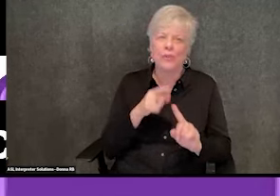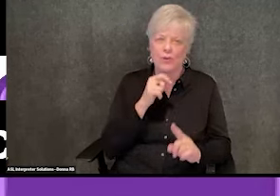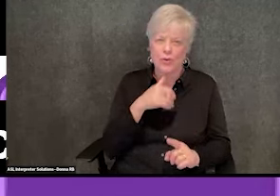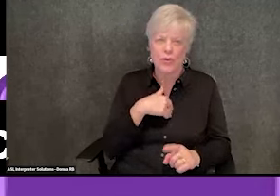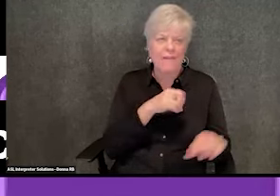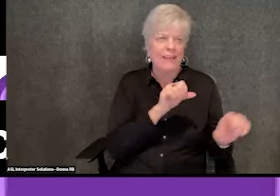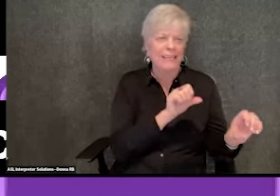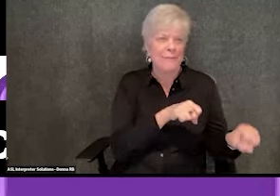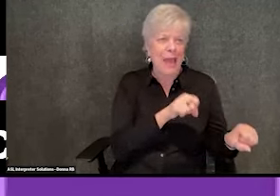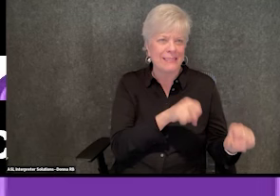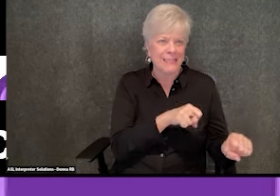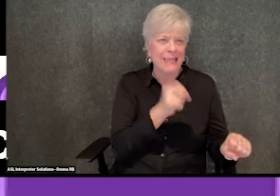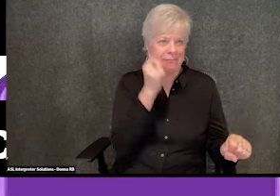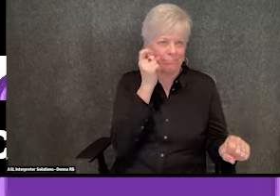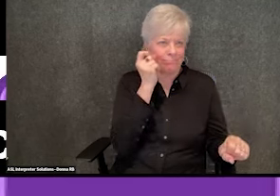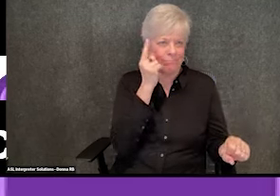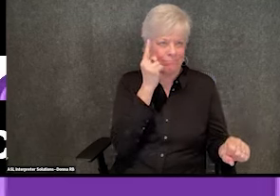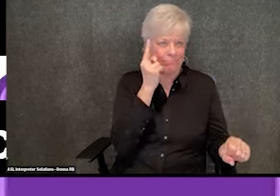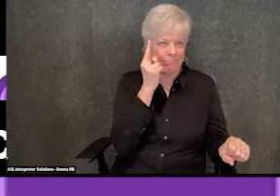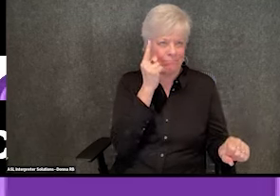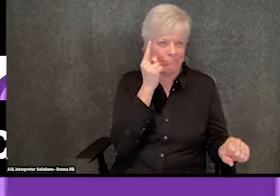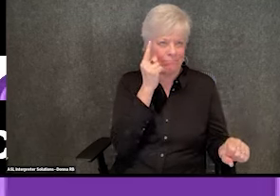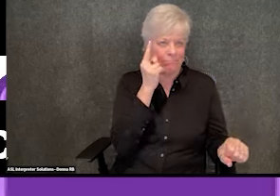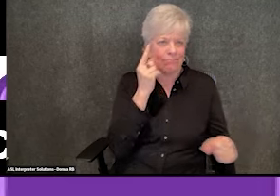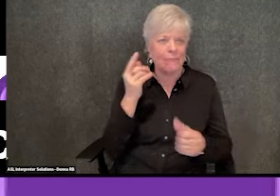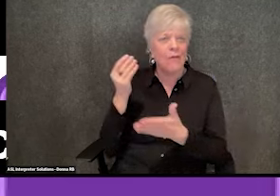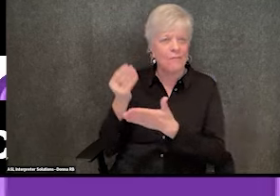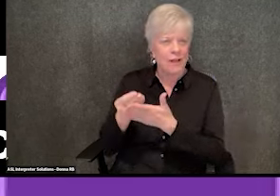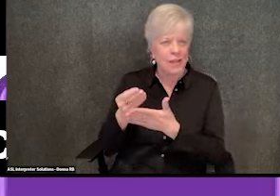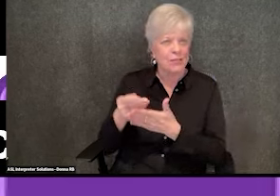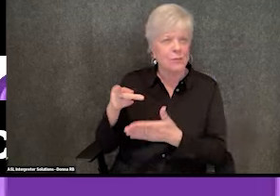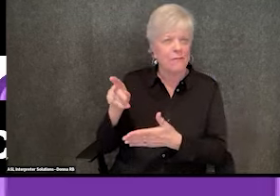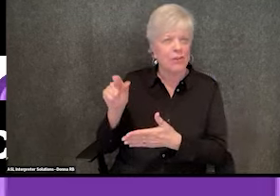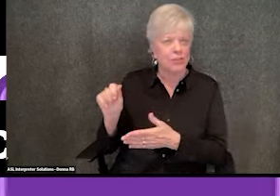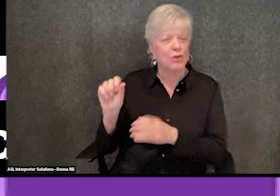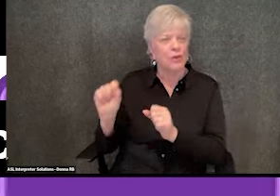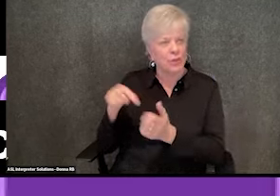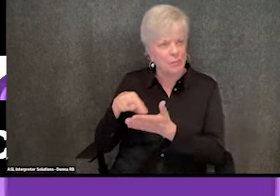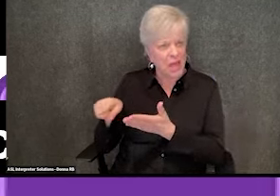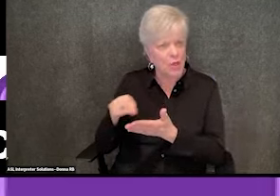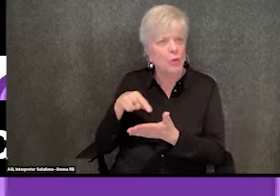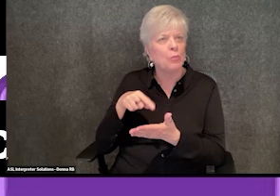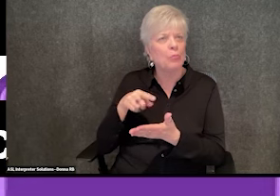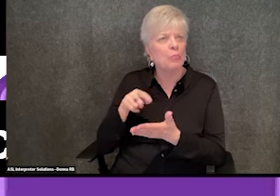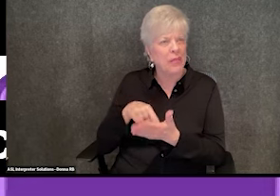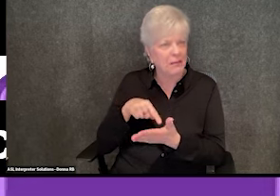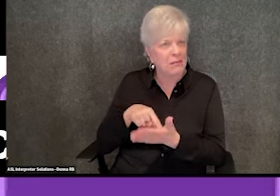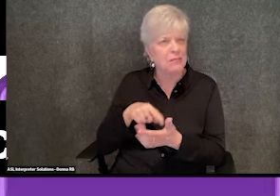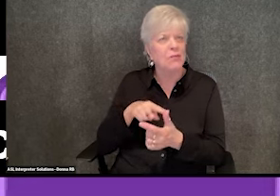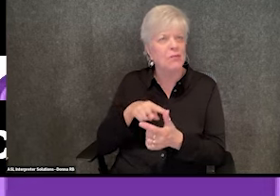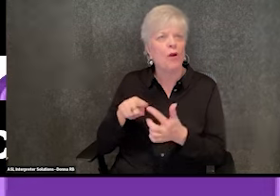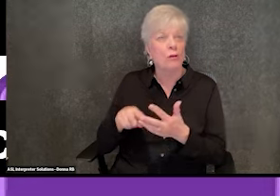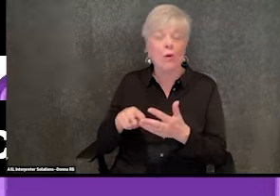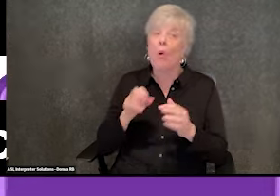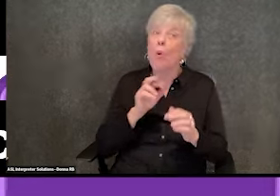cuando, por ejemplo, cuando uno no tenga la capacidad y ese poder tiene la habilidad de hacer cosas